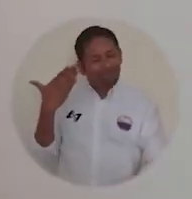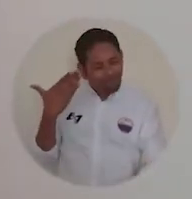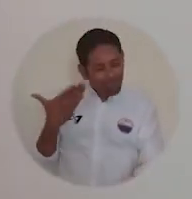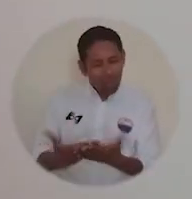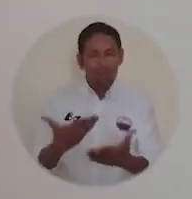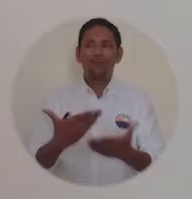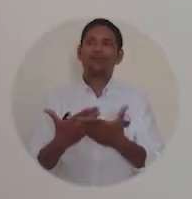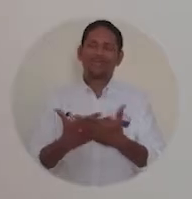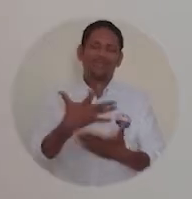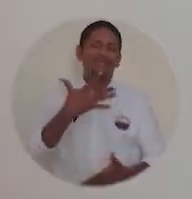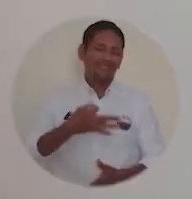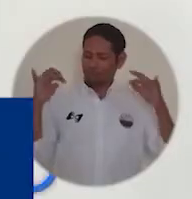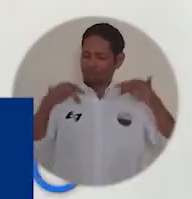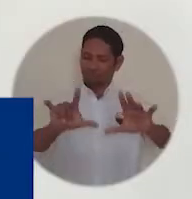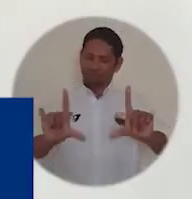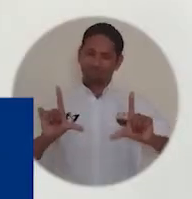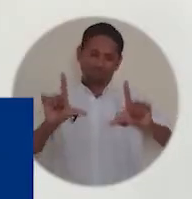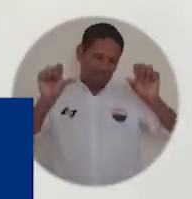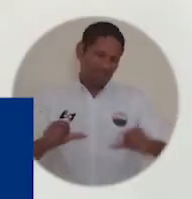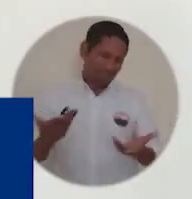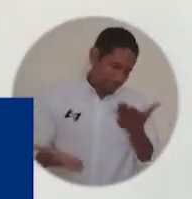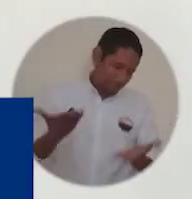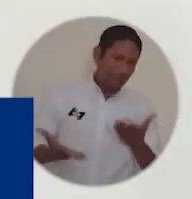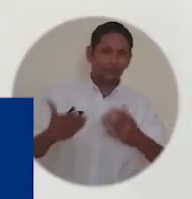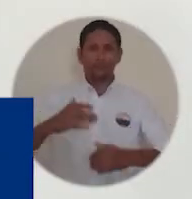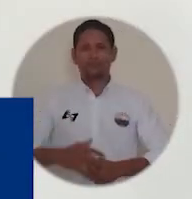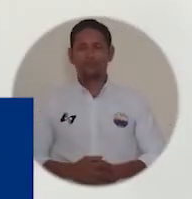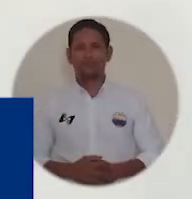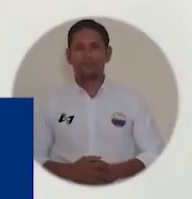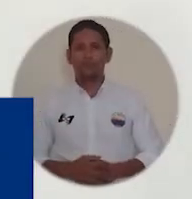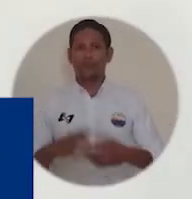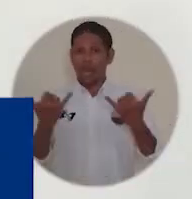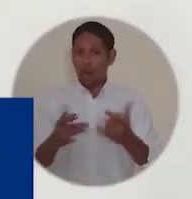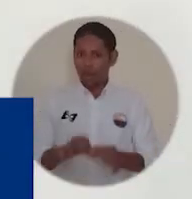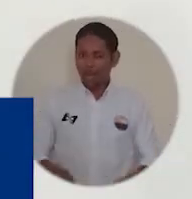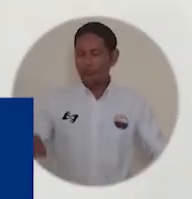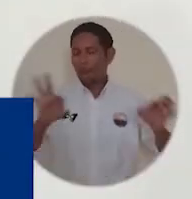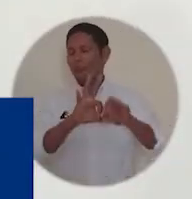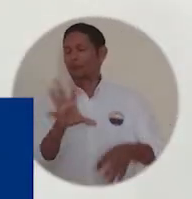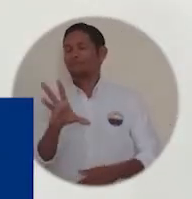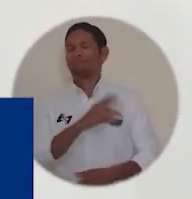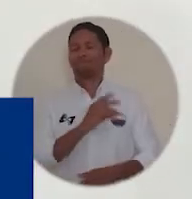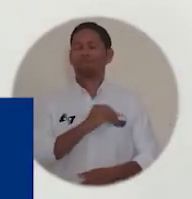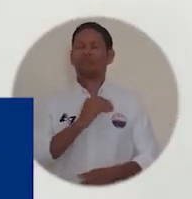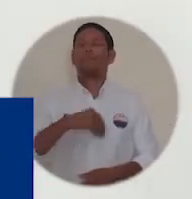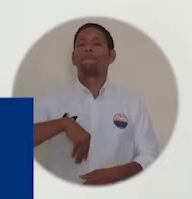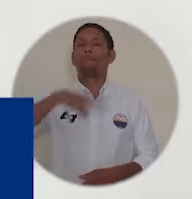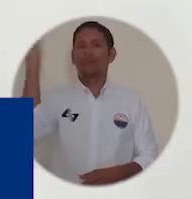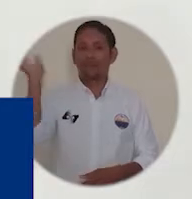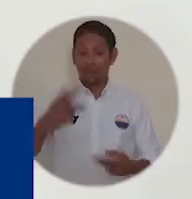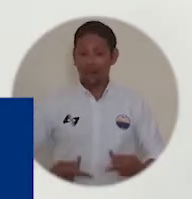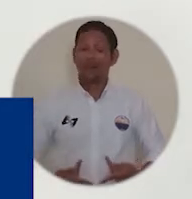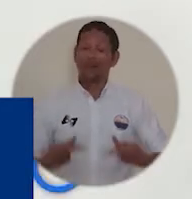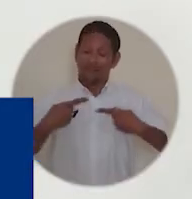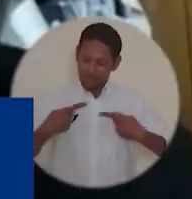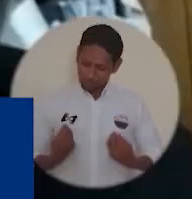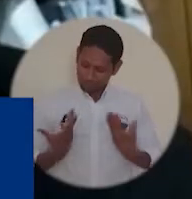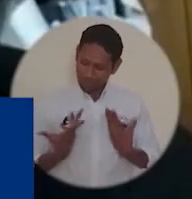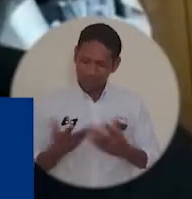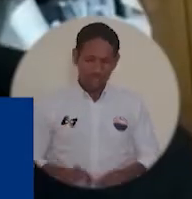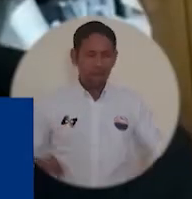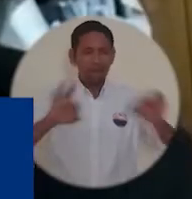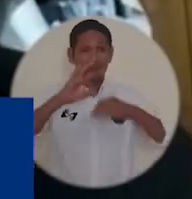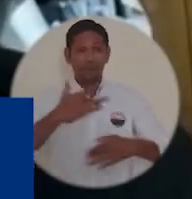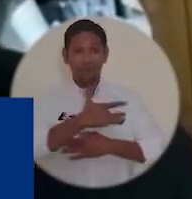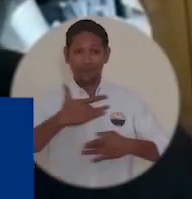que tomó, porque son muy responsables. Hoy hay algo mucho más importante por lo cual celebrar y conmemorar, y es el valor de nuestra vida y de nuestra salud. Hay